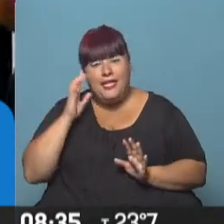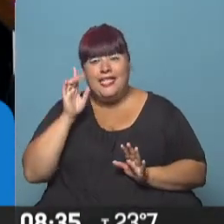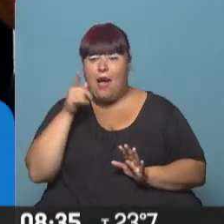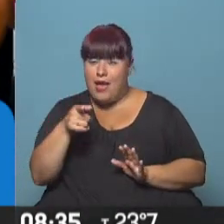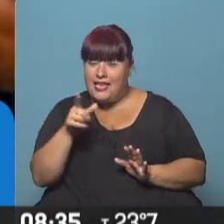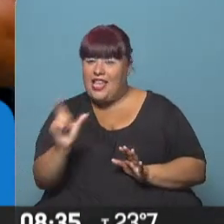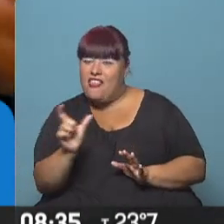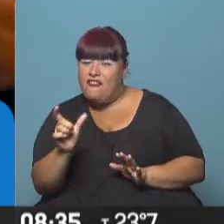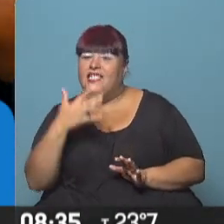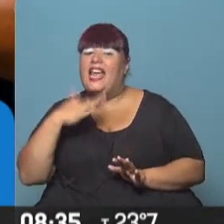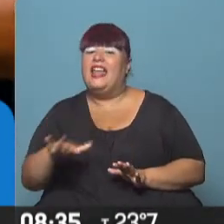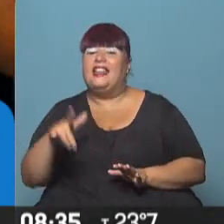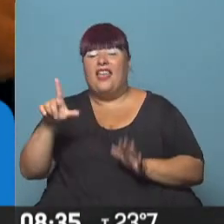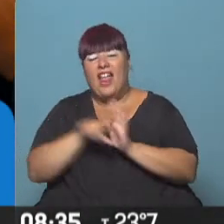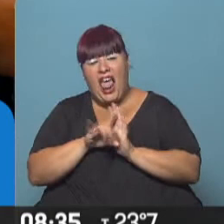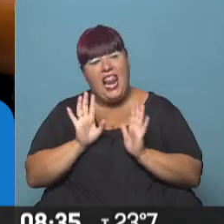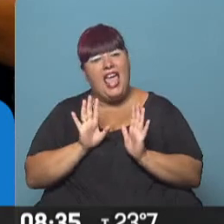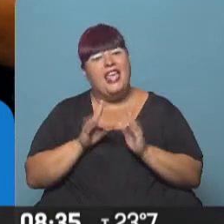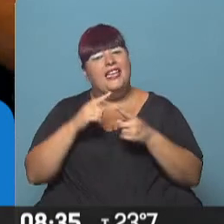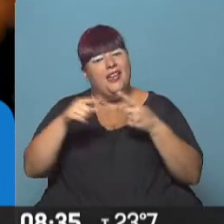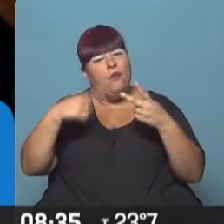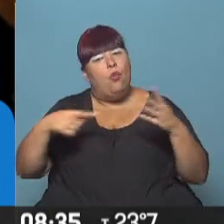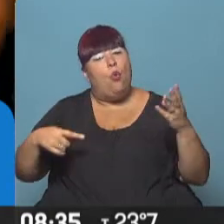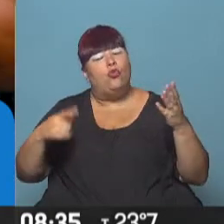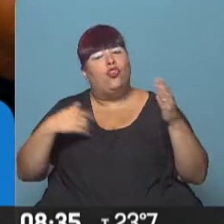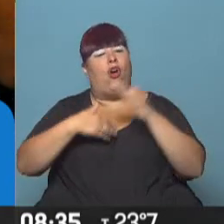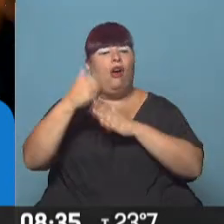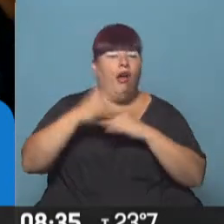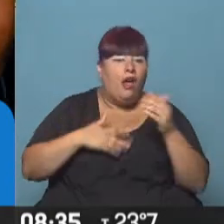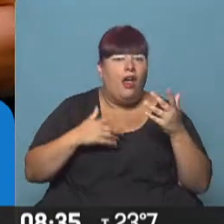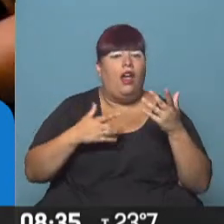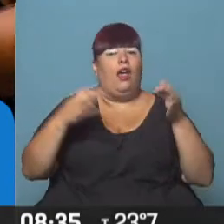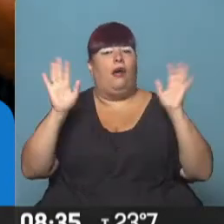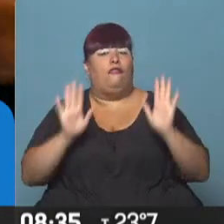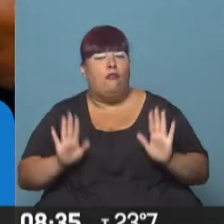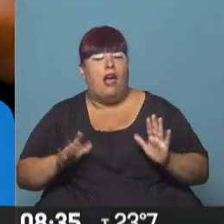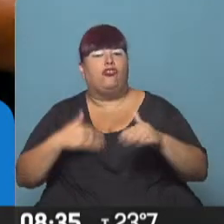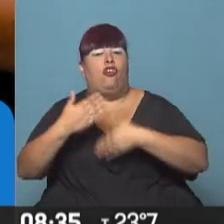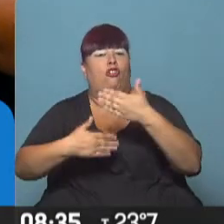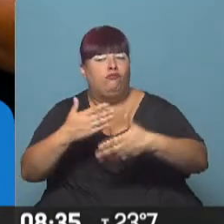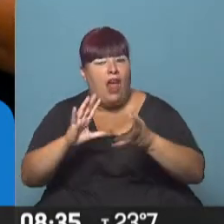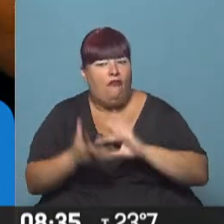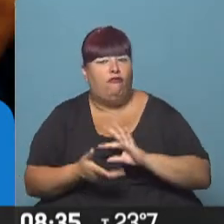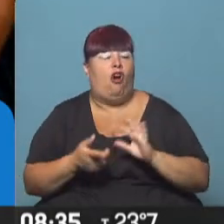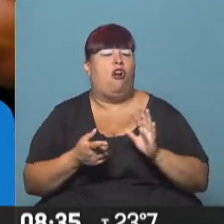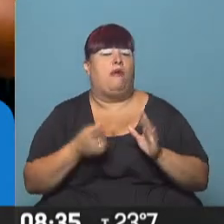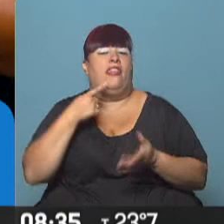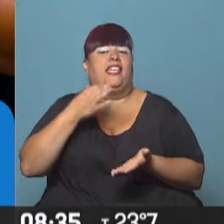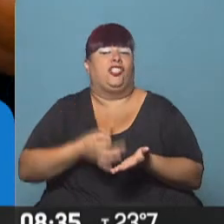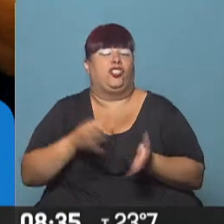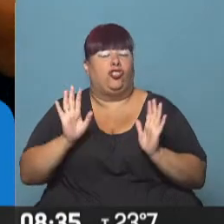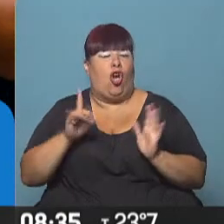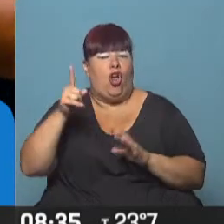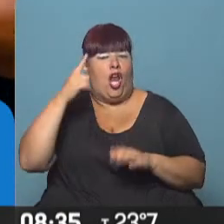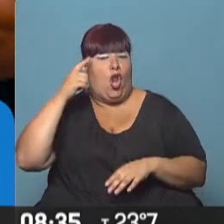esa brecha de la interpretación de la ley hay mucho de la subjetividad, de la formación, del proceso de toma de decisiones que